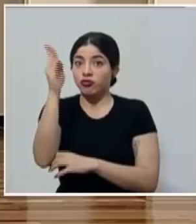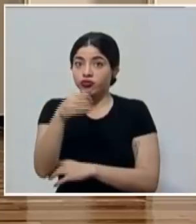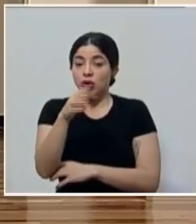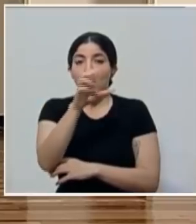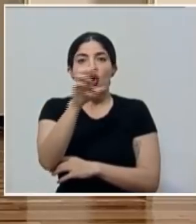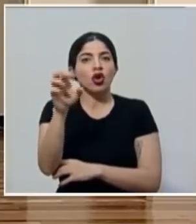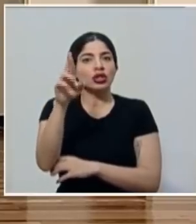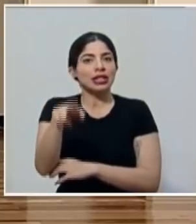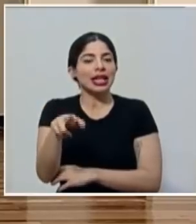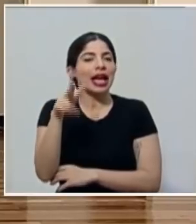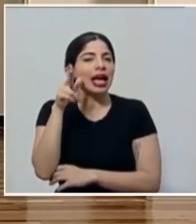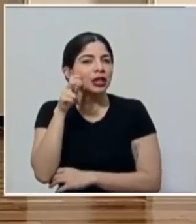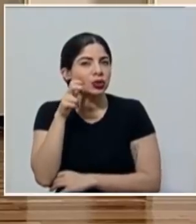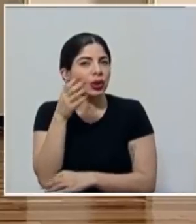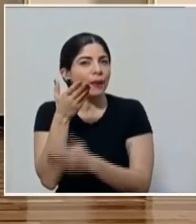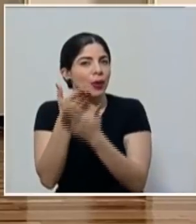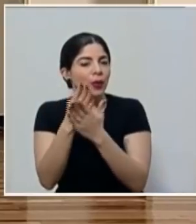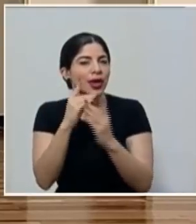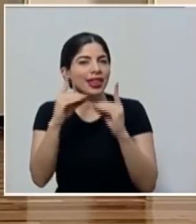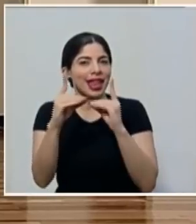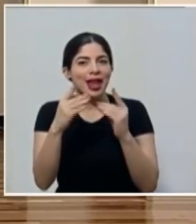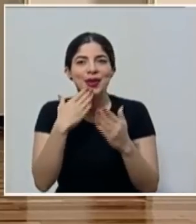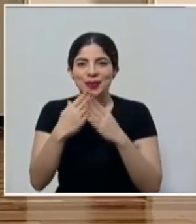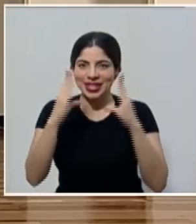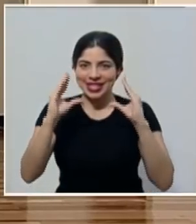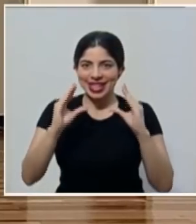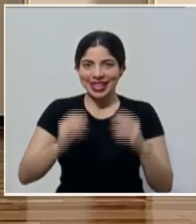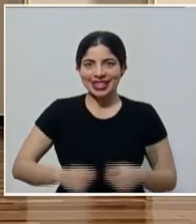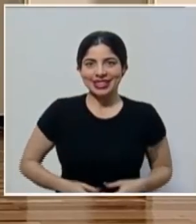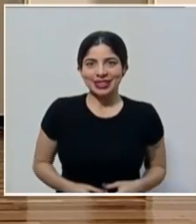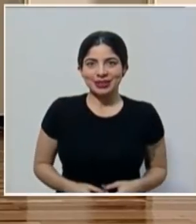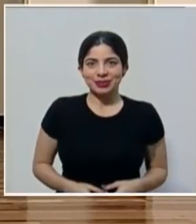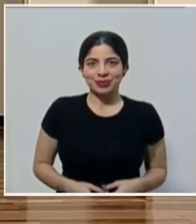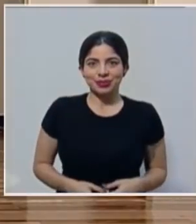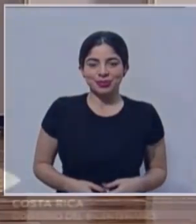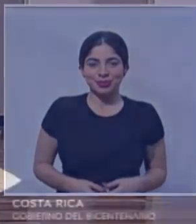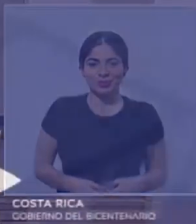gobiernoabierto.go.cr/inclinada Costa Rica escucha, propone y dialoga. Muy buenas tardes.